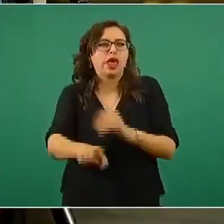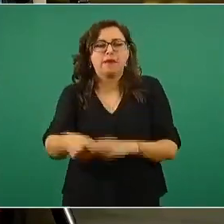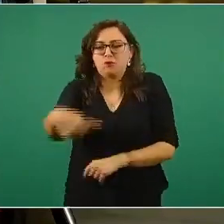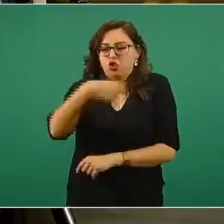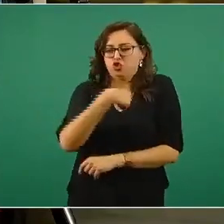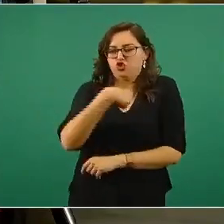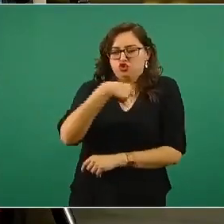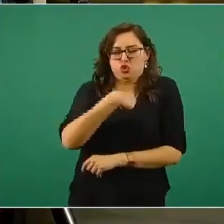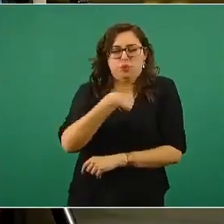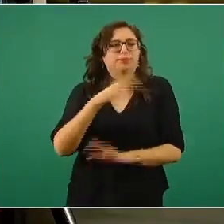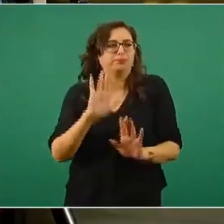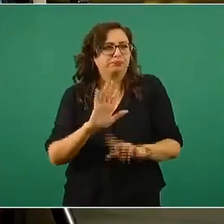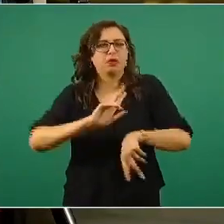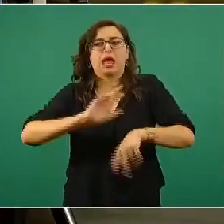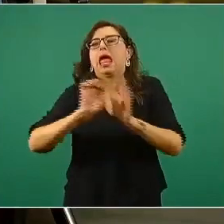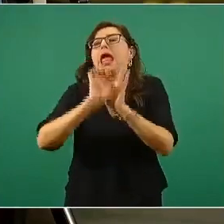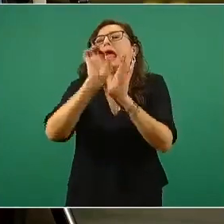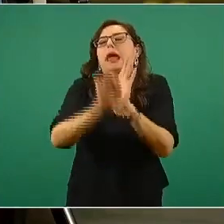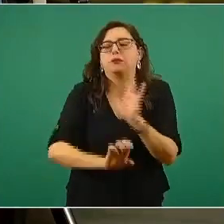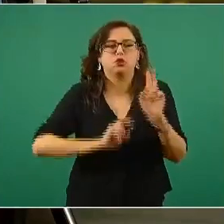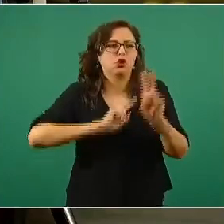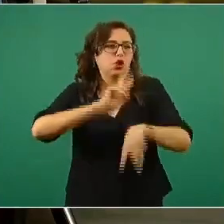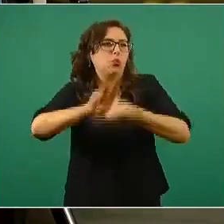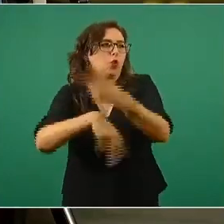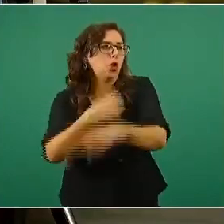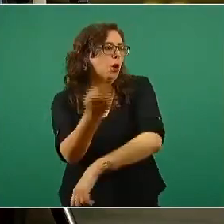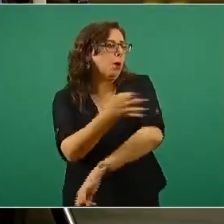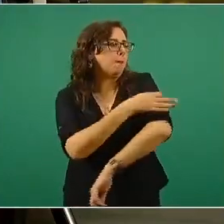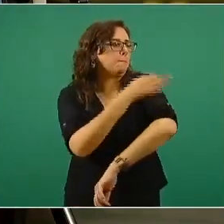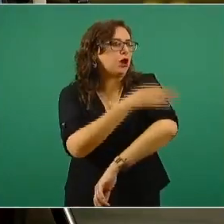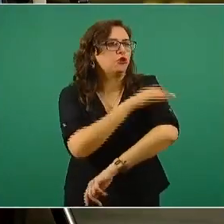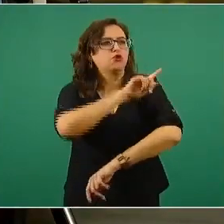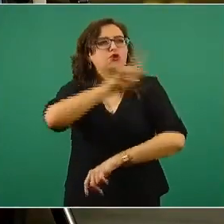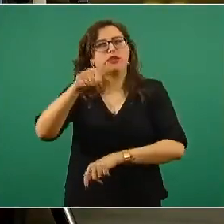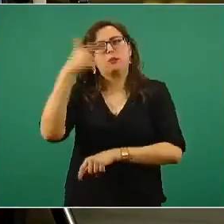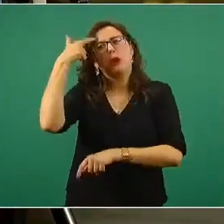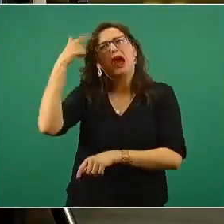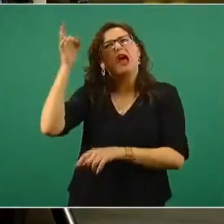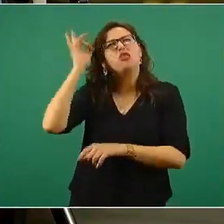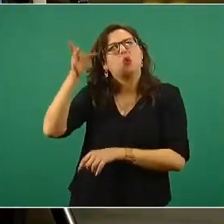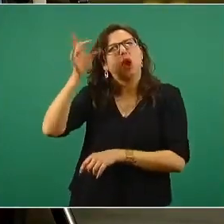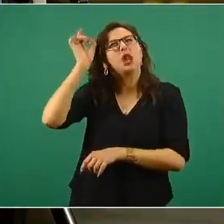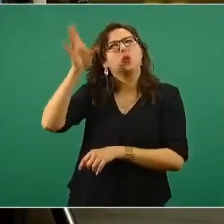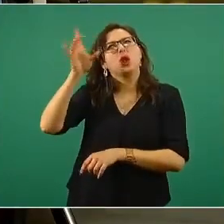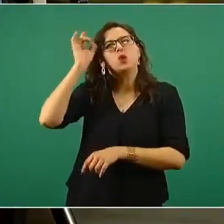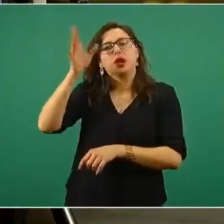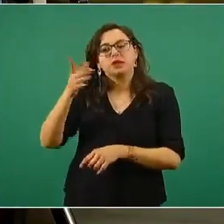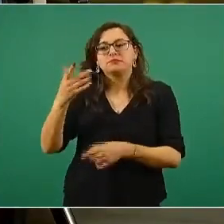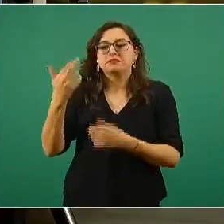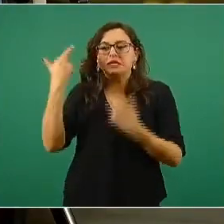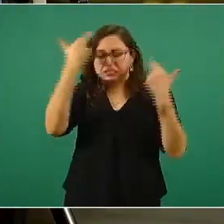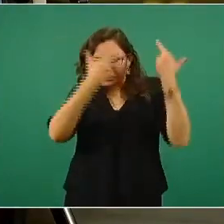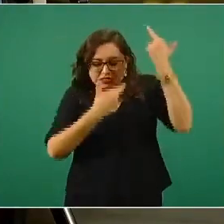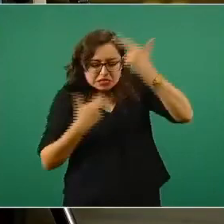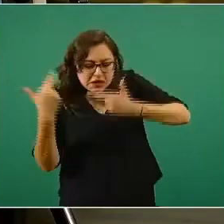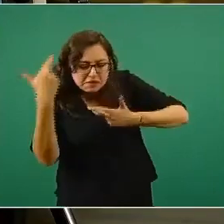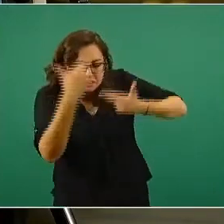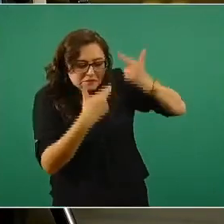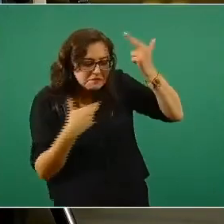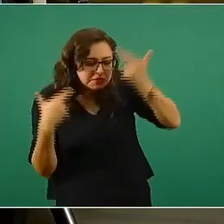la vacuna. ¿Hacen una referencia o una numerología diferente o siempre van a